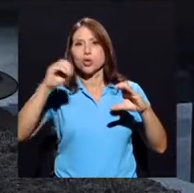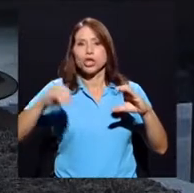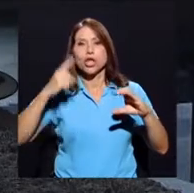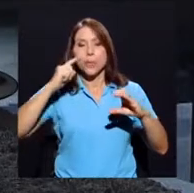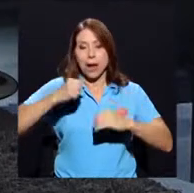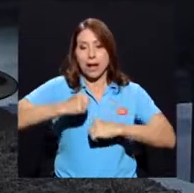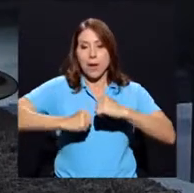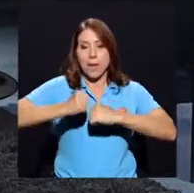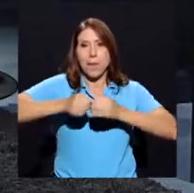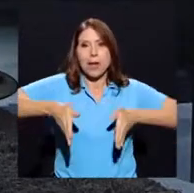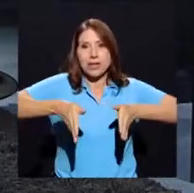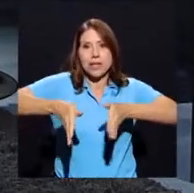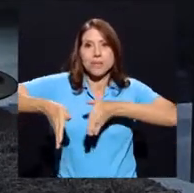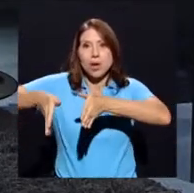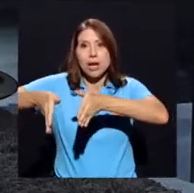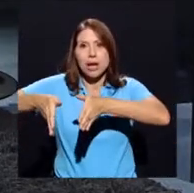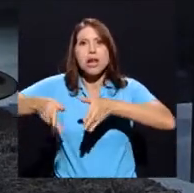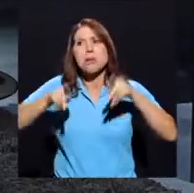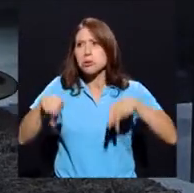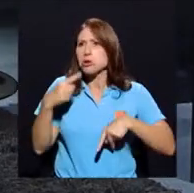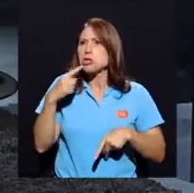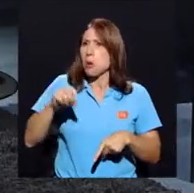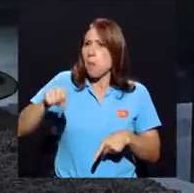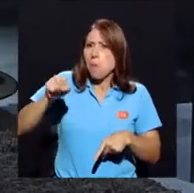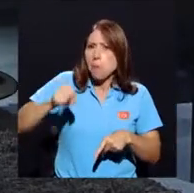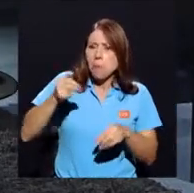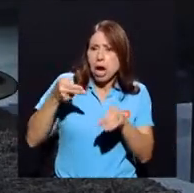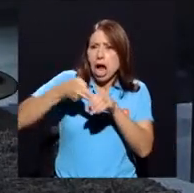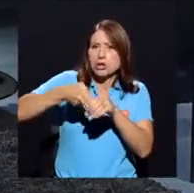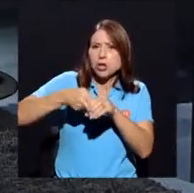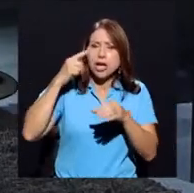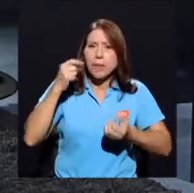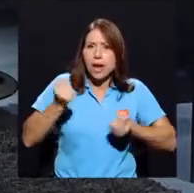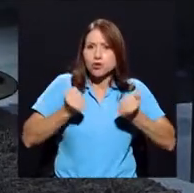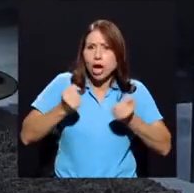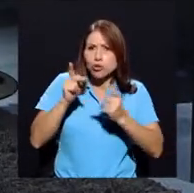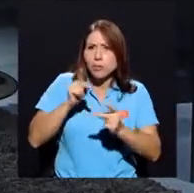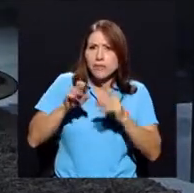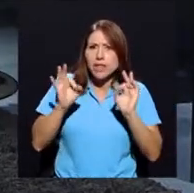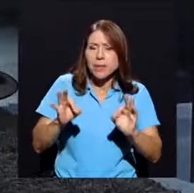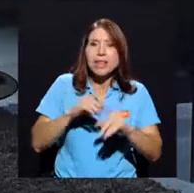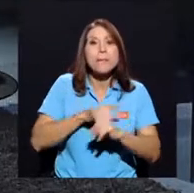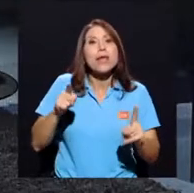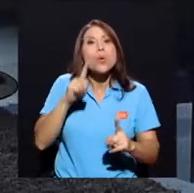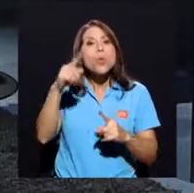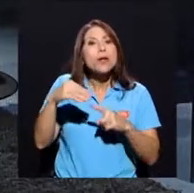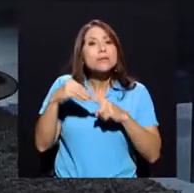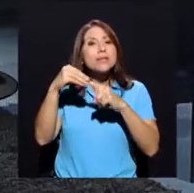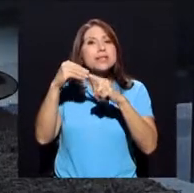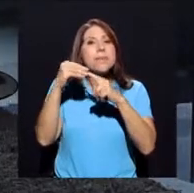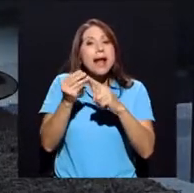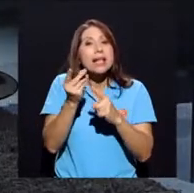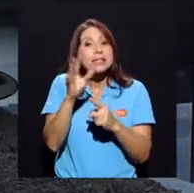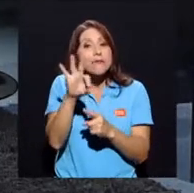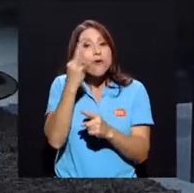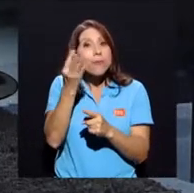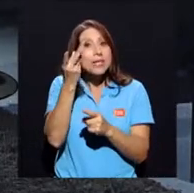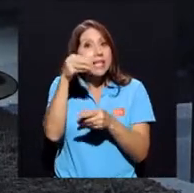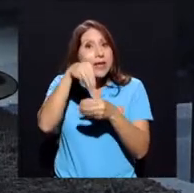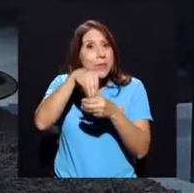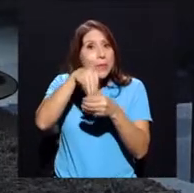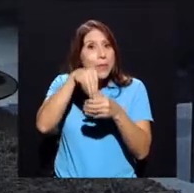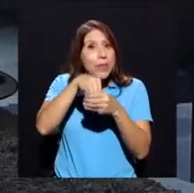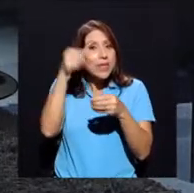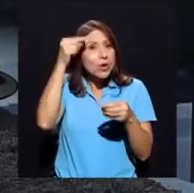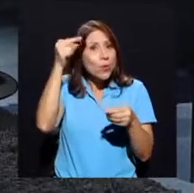tiene dice claro las gasolinas para los carros perfecto si no se pone a ver que una de las principales fuentes de ingresos del gobierno dentro de eso de 14